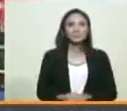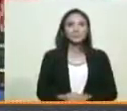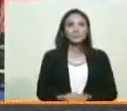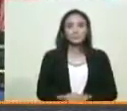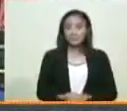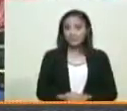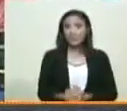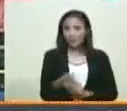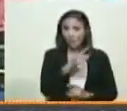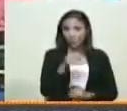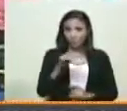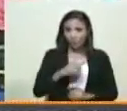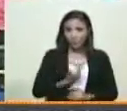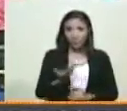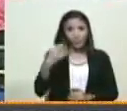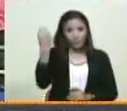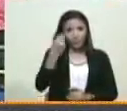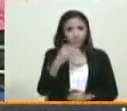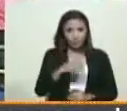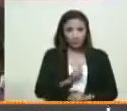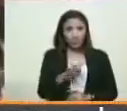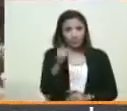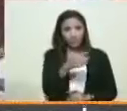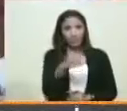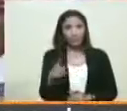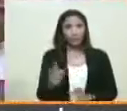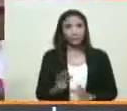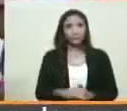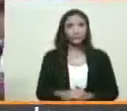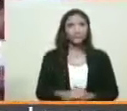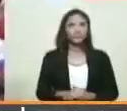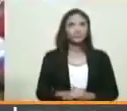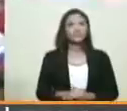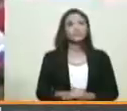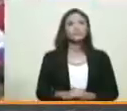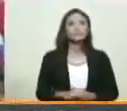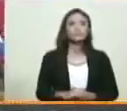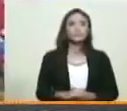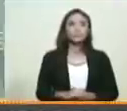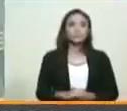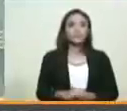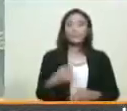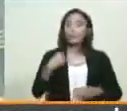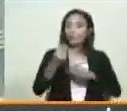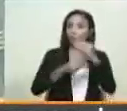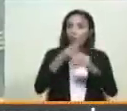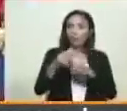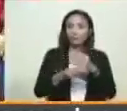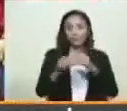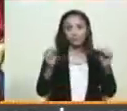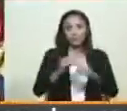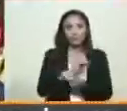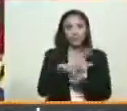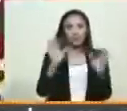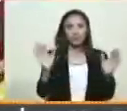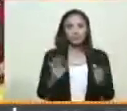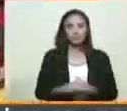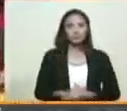¿Ustedes creen que se pueda? ¡Lo vamos a hacer! ¡Sí!